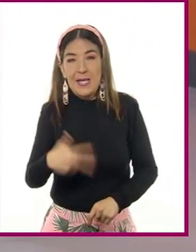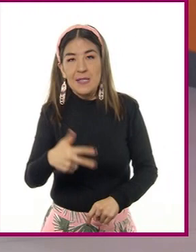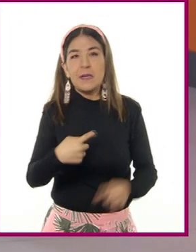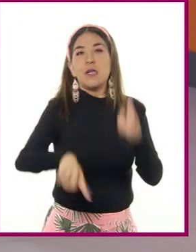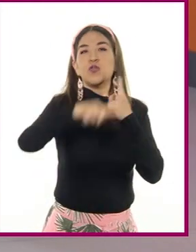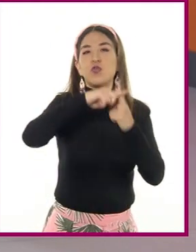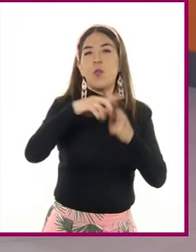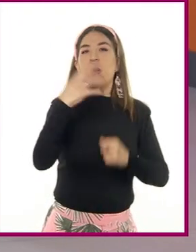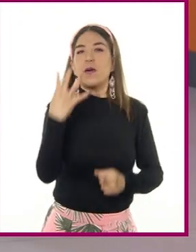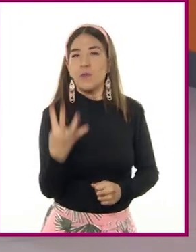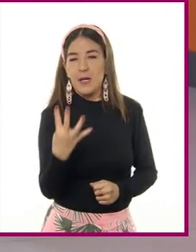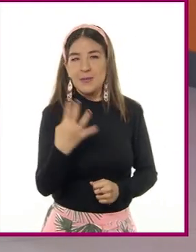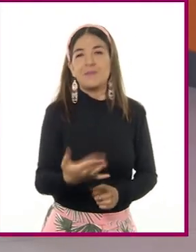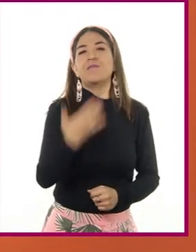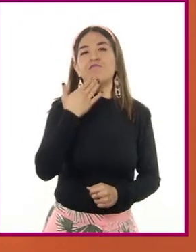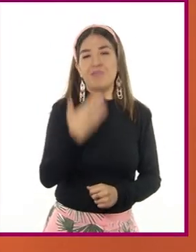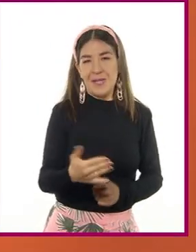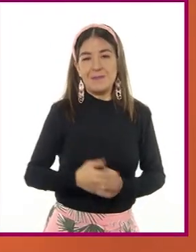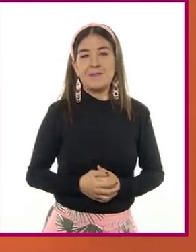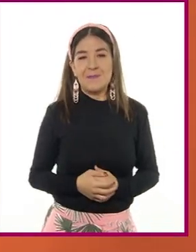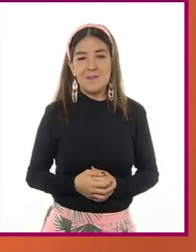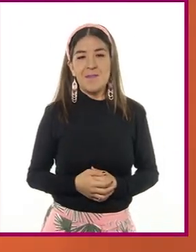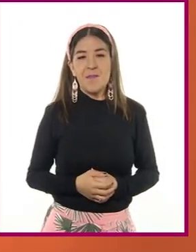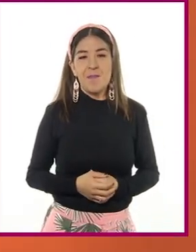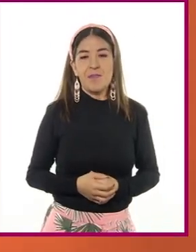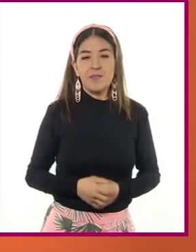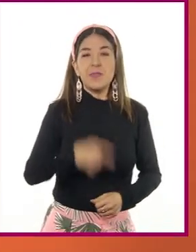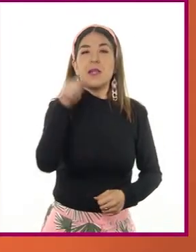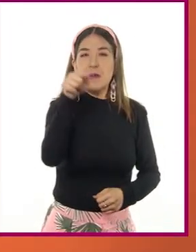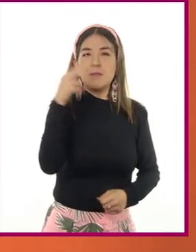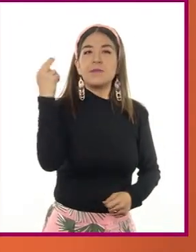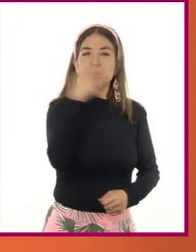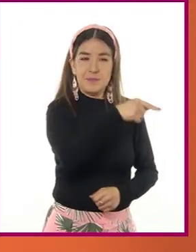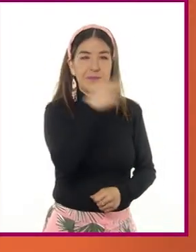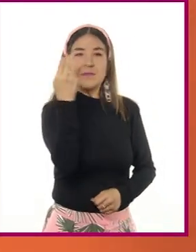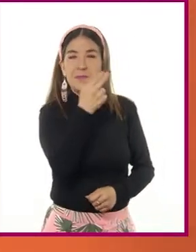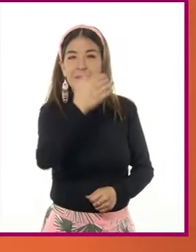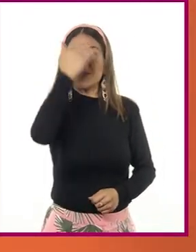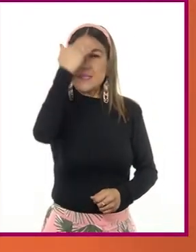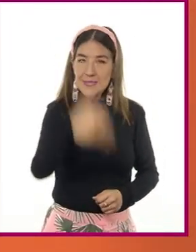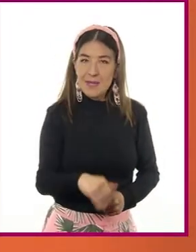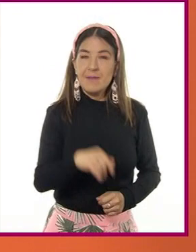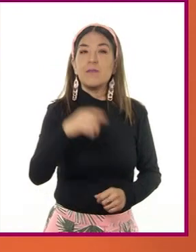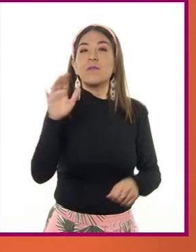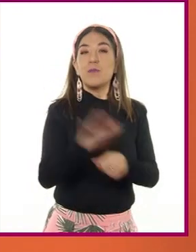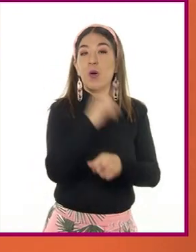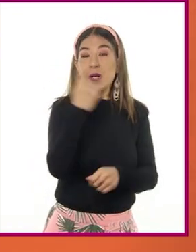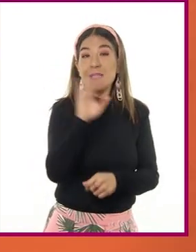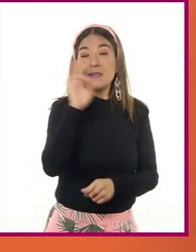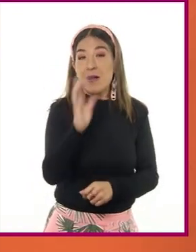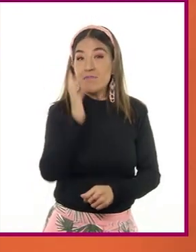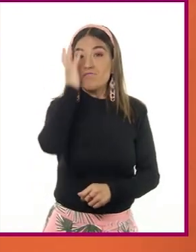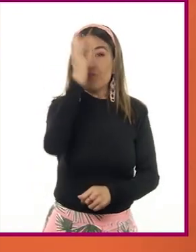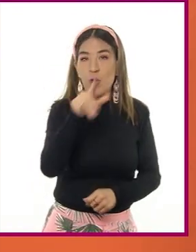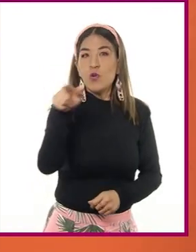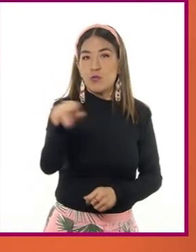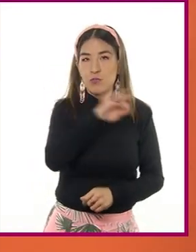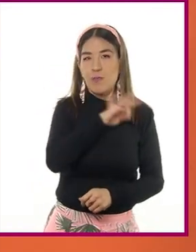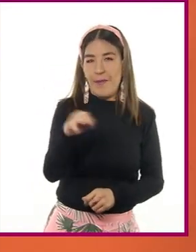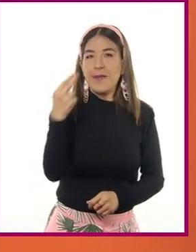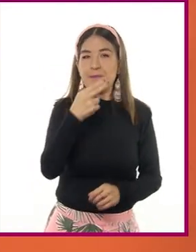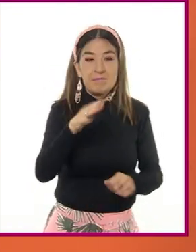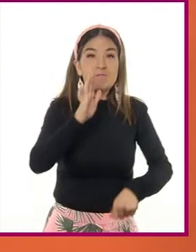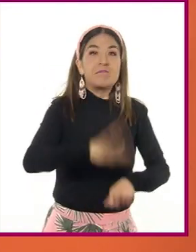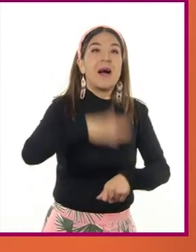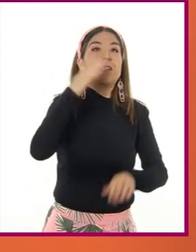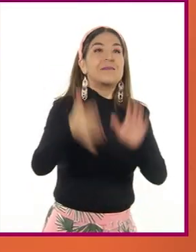sumarle 4. Excelente observación, Leslie. Es importante saberlo, ya que quizá en algún otro momento requiera construir